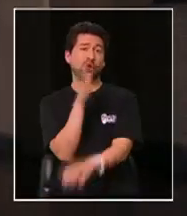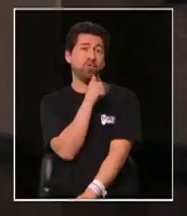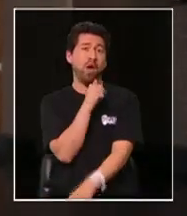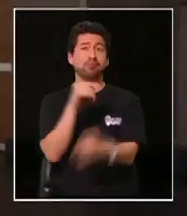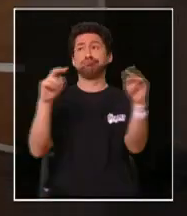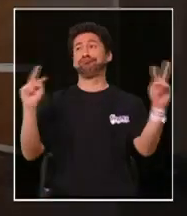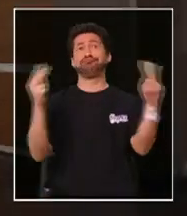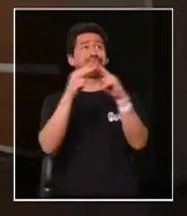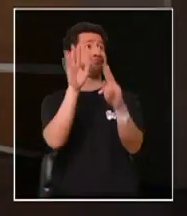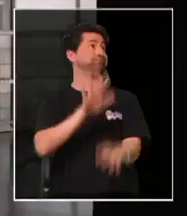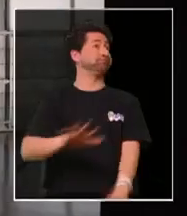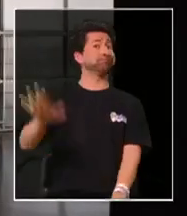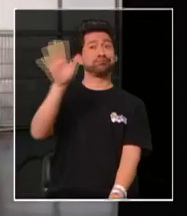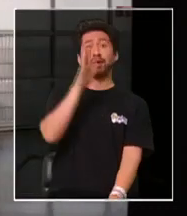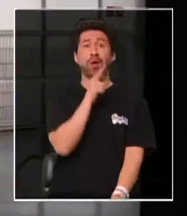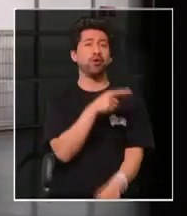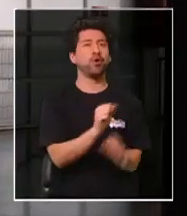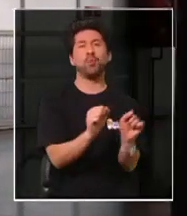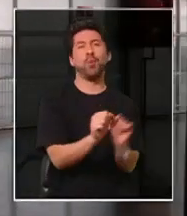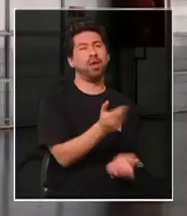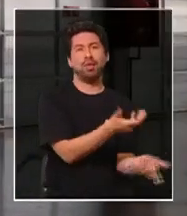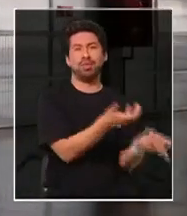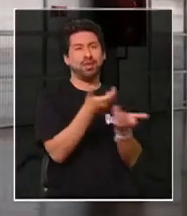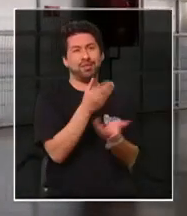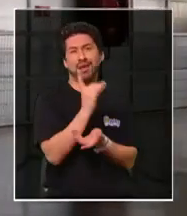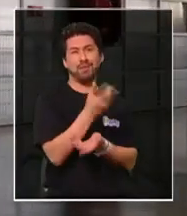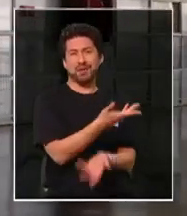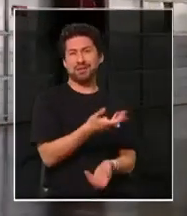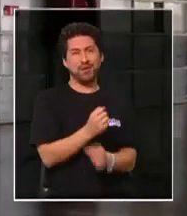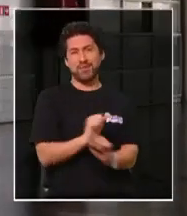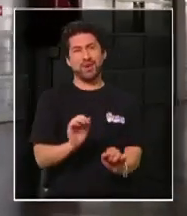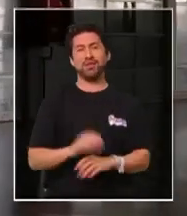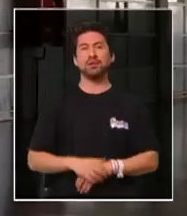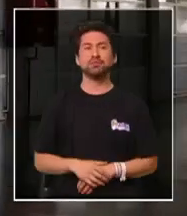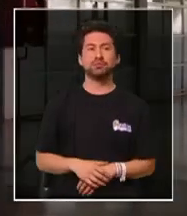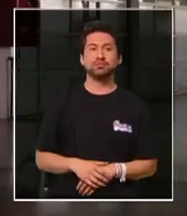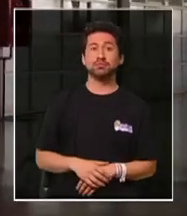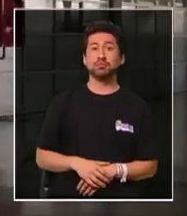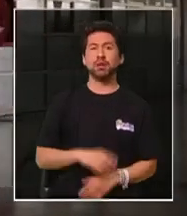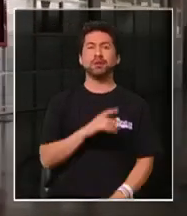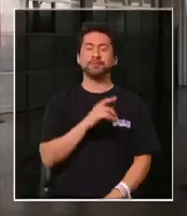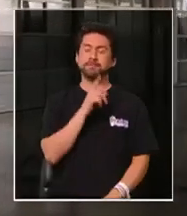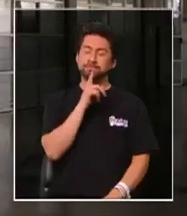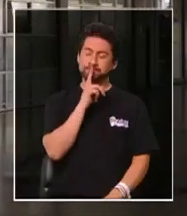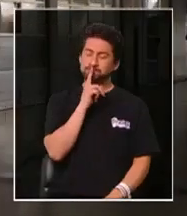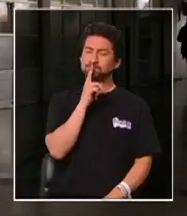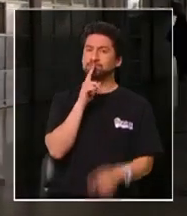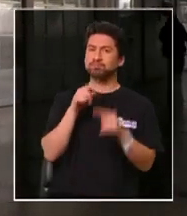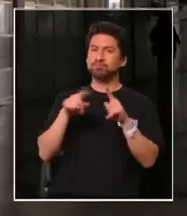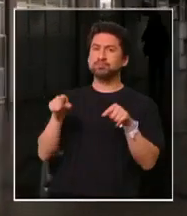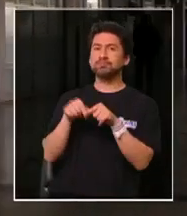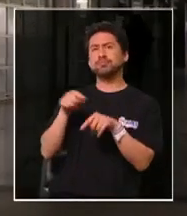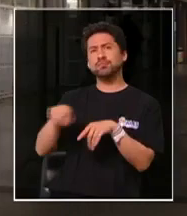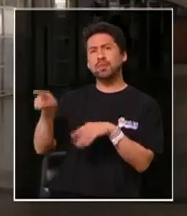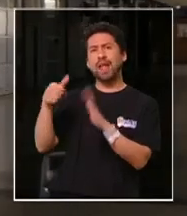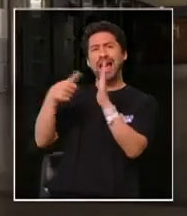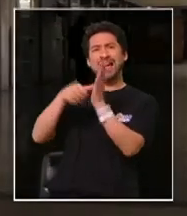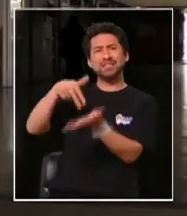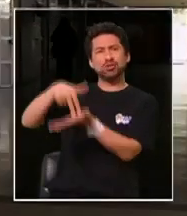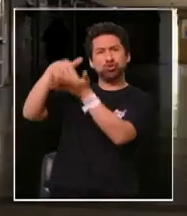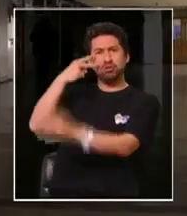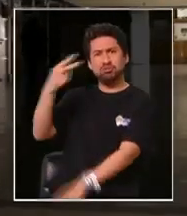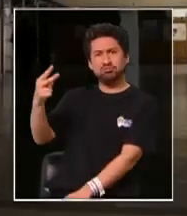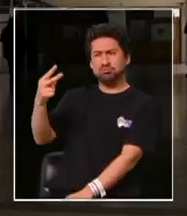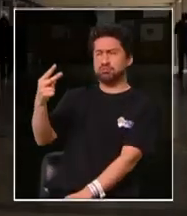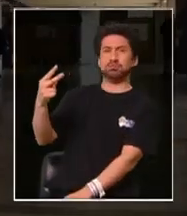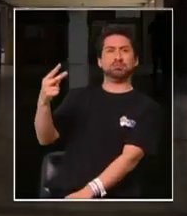infraestructura adecuada para recibir un niño con discapacidad. Al salir de la oficina vimos un ascensor y al salir de la